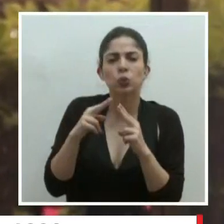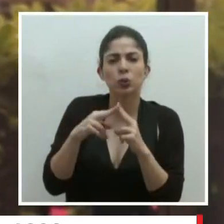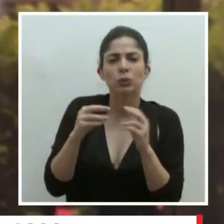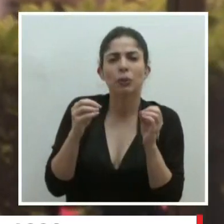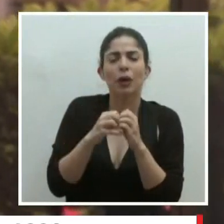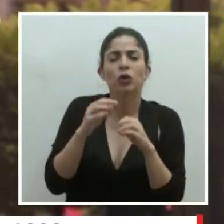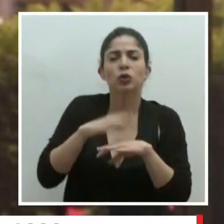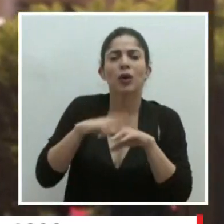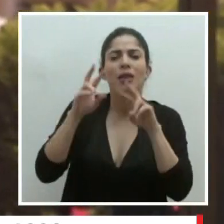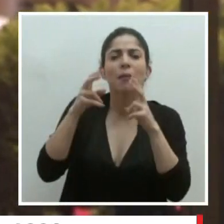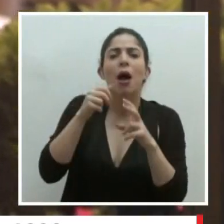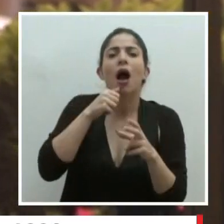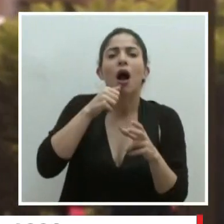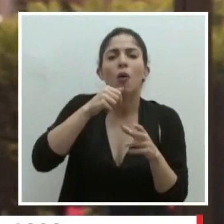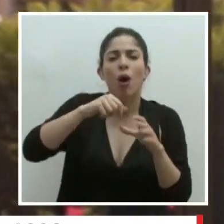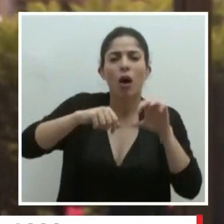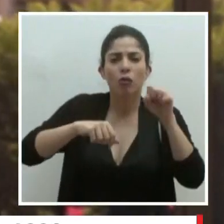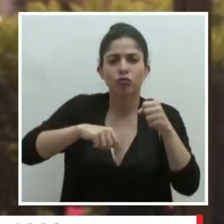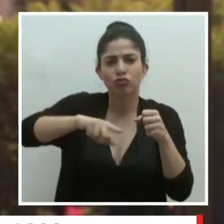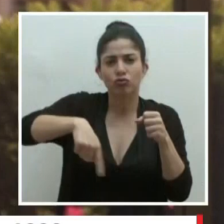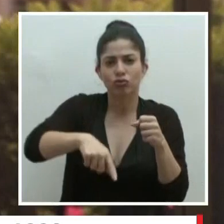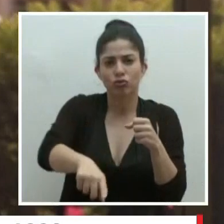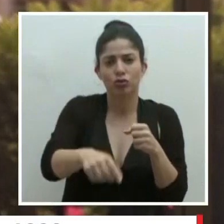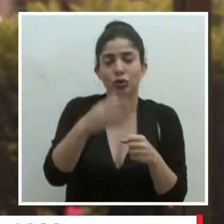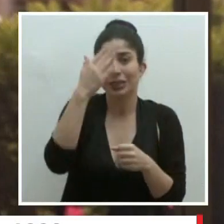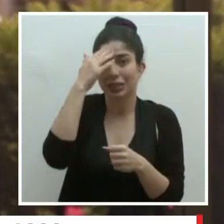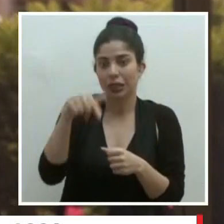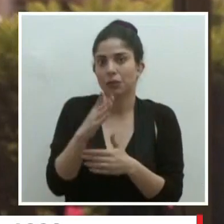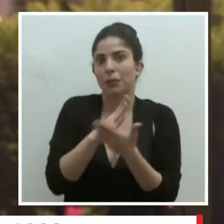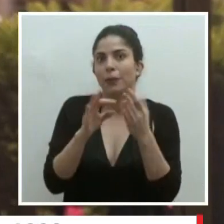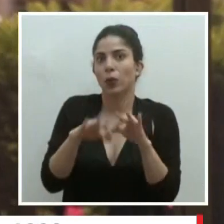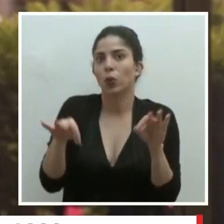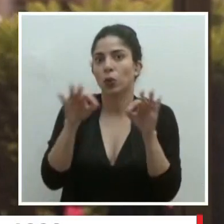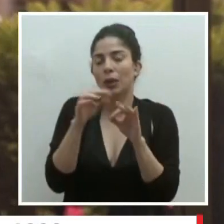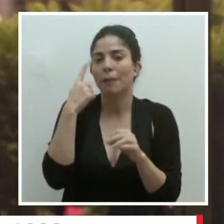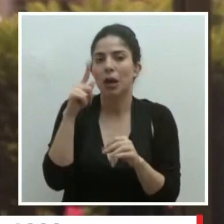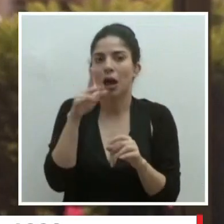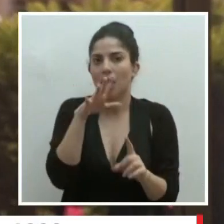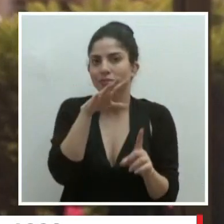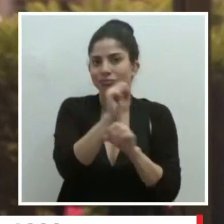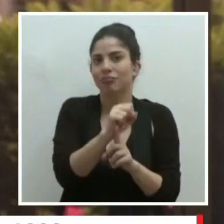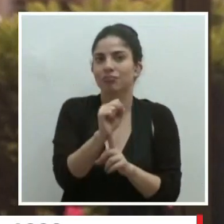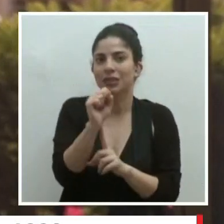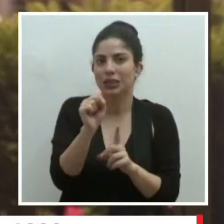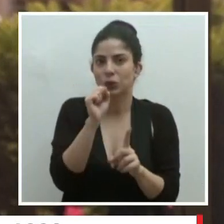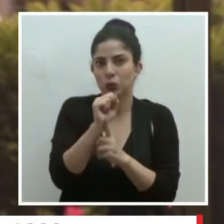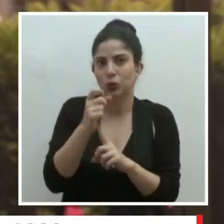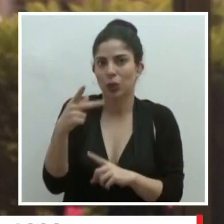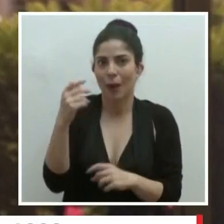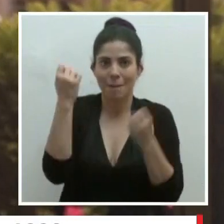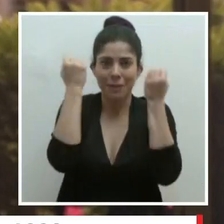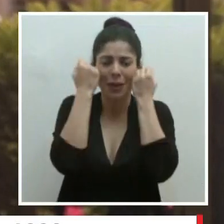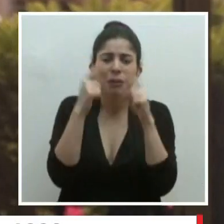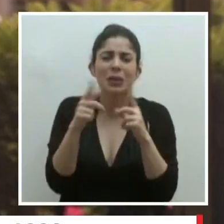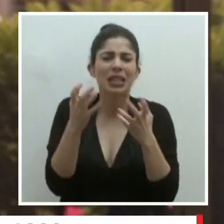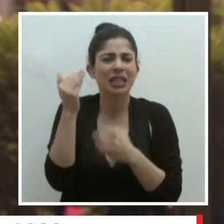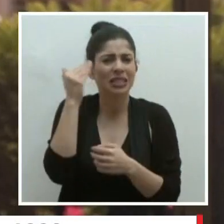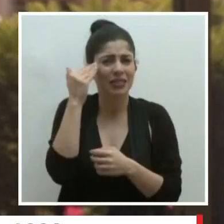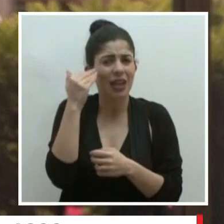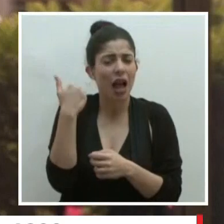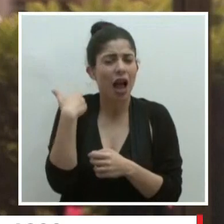sobre el tema de las aguas residuales. Sabemos que fue un componente importante para definir la situación de riesgo en Pavas, pero nos gustaría saber si